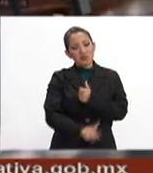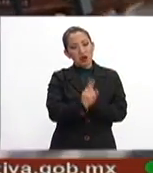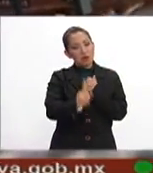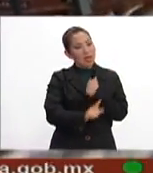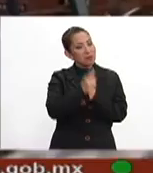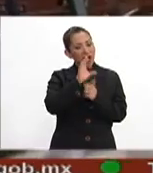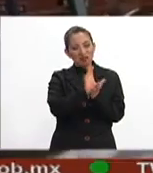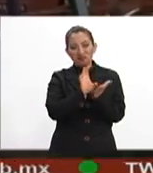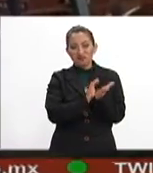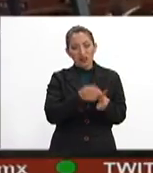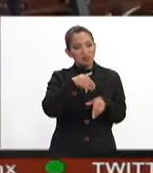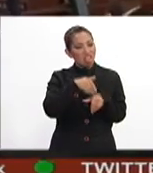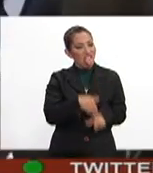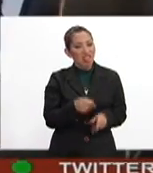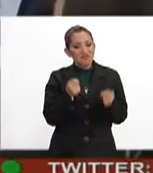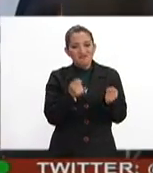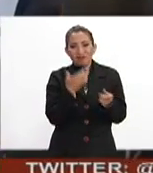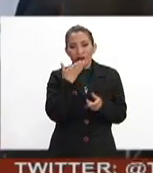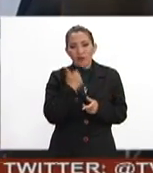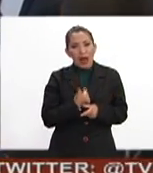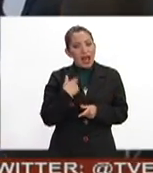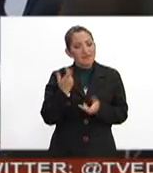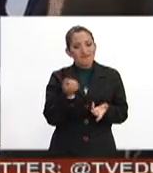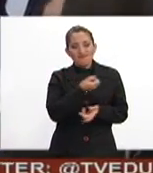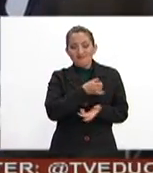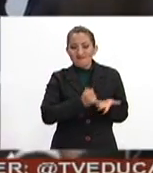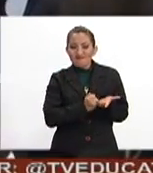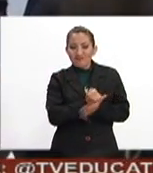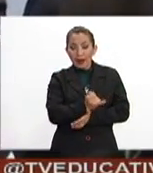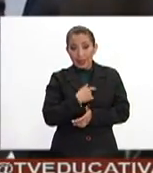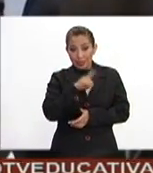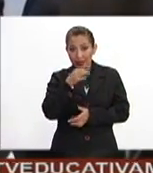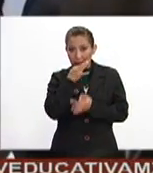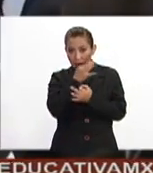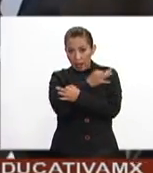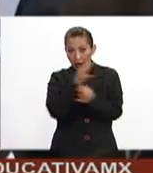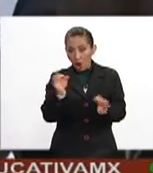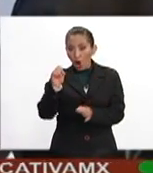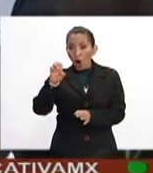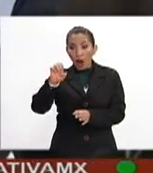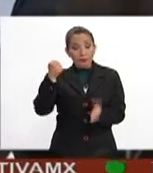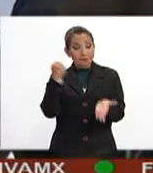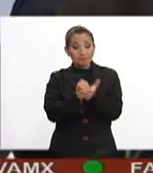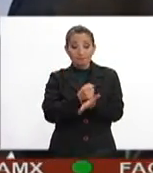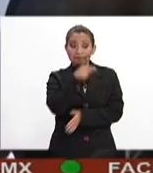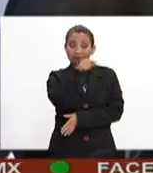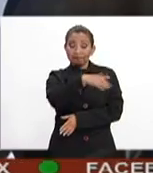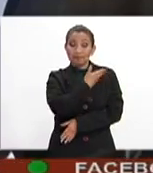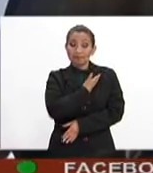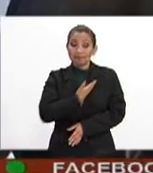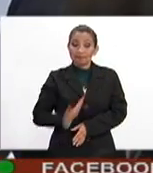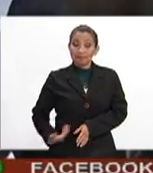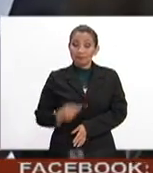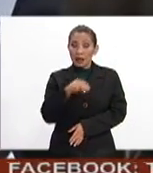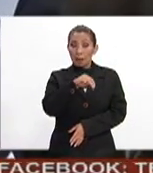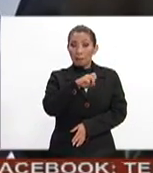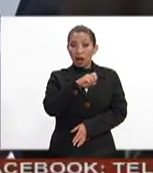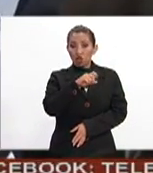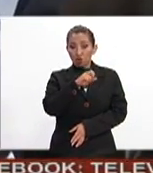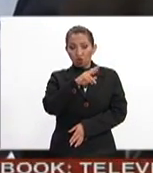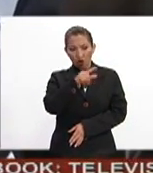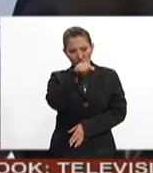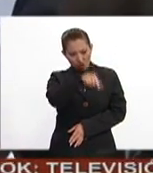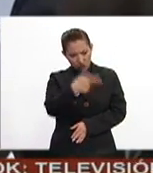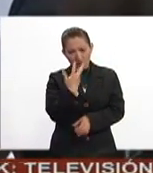alteración inconstitucional del orden democrático. Después de emitir esta declaración, la OEA exigió al presidente Nicolás Maduro